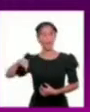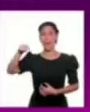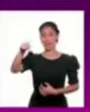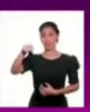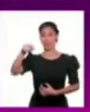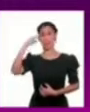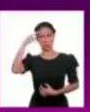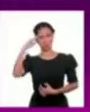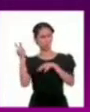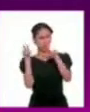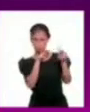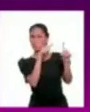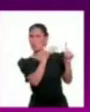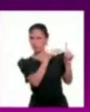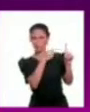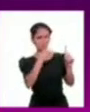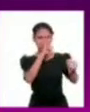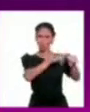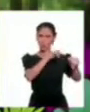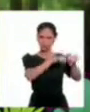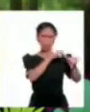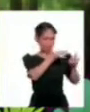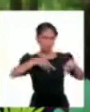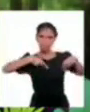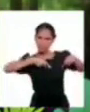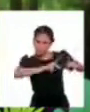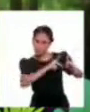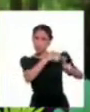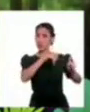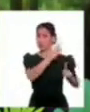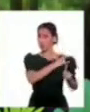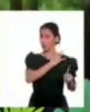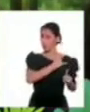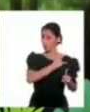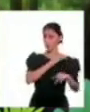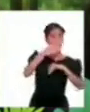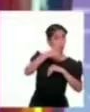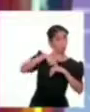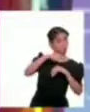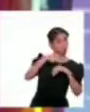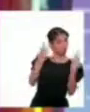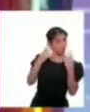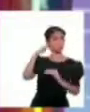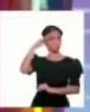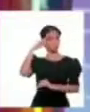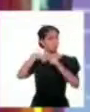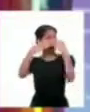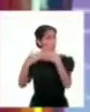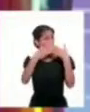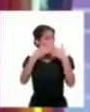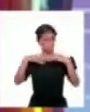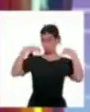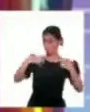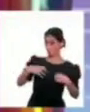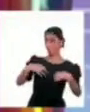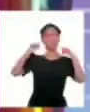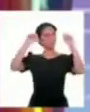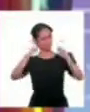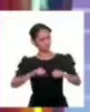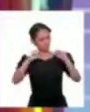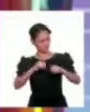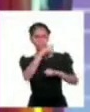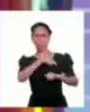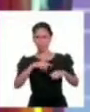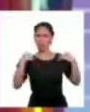una gracia especial para que ella pudiera hacerlo. ¿Y se llegó a graduar como abogada? Sí, llegó a graduarse, pero no pudo sacar